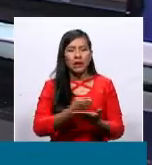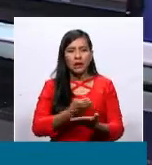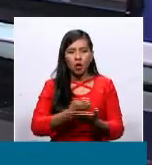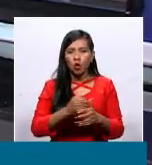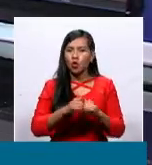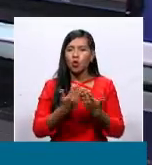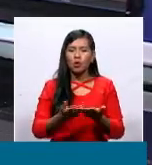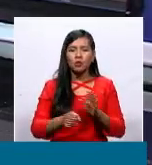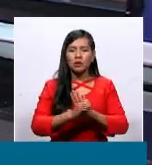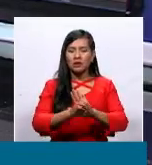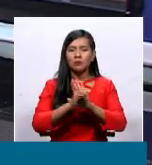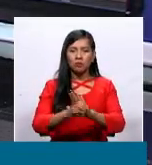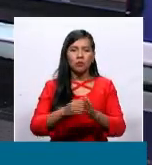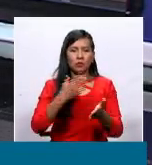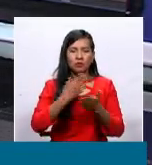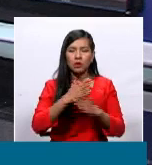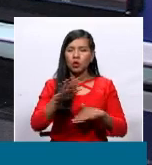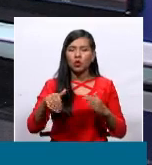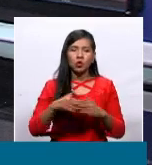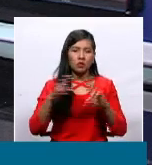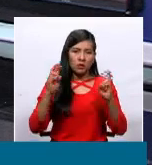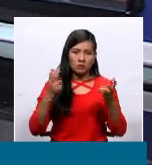en lo simbólico, en todo aquello?